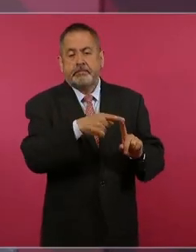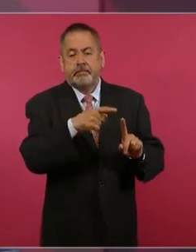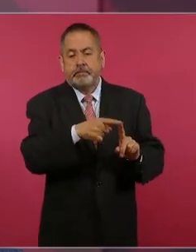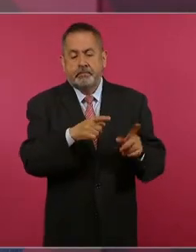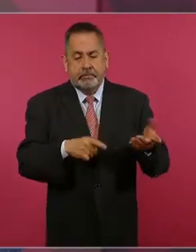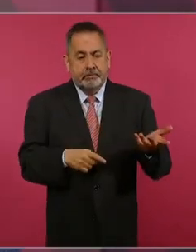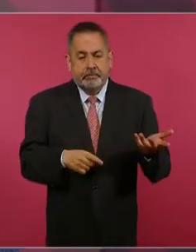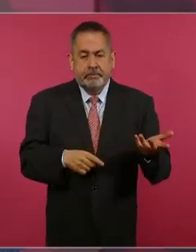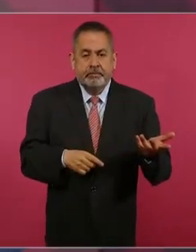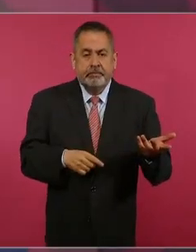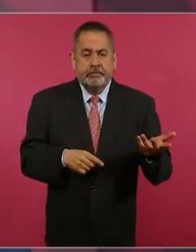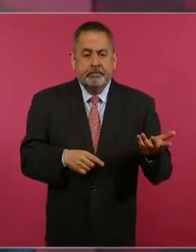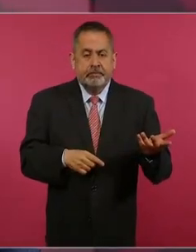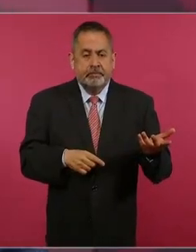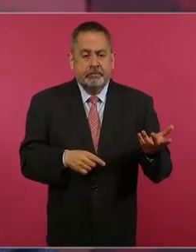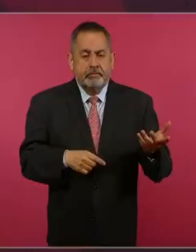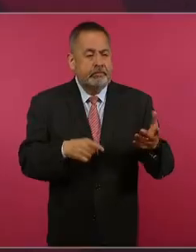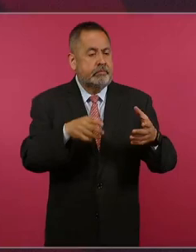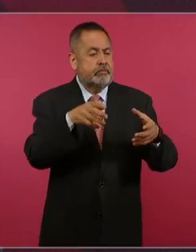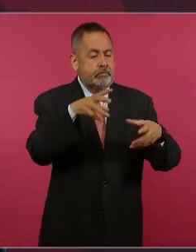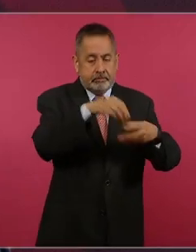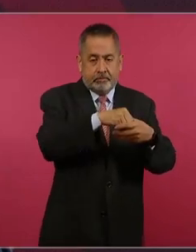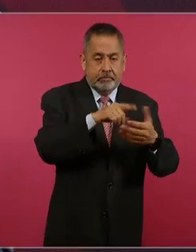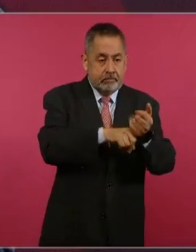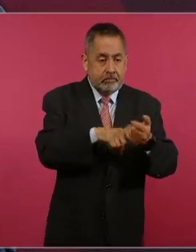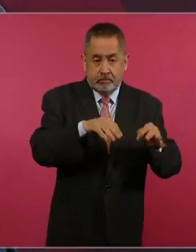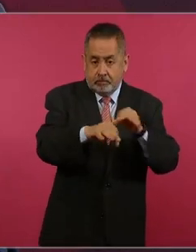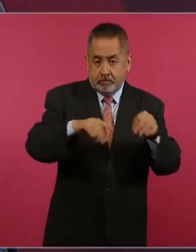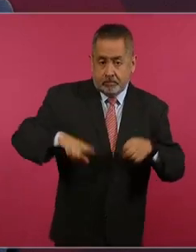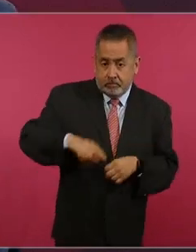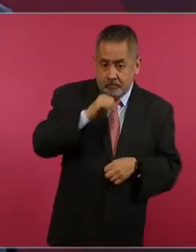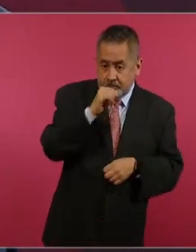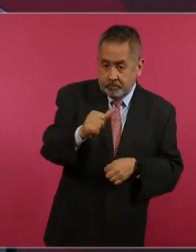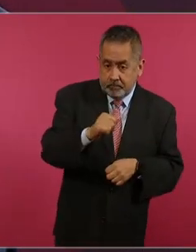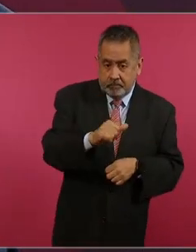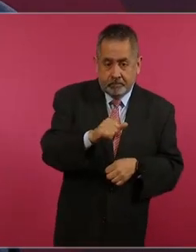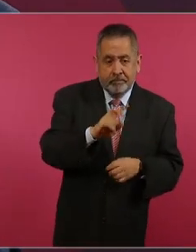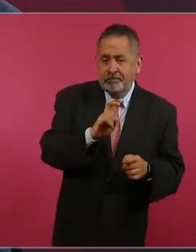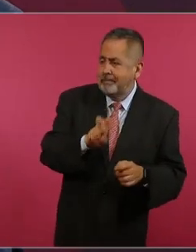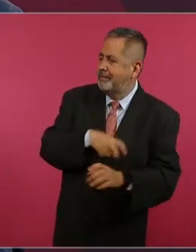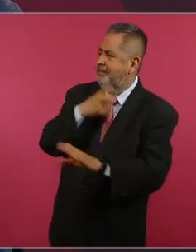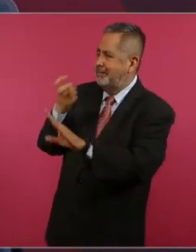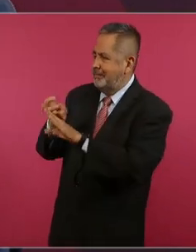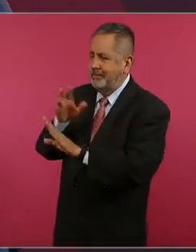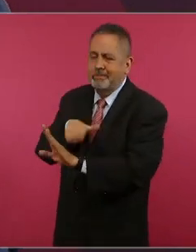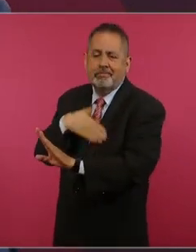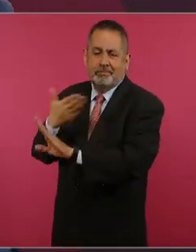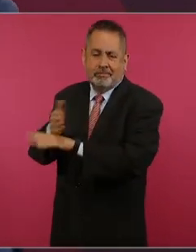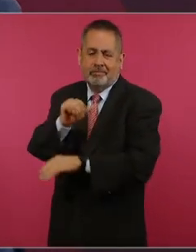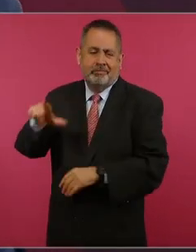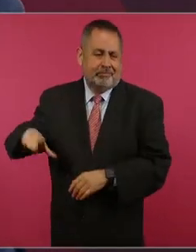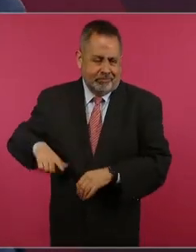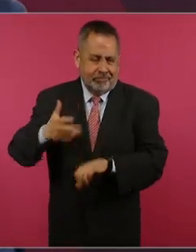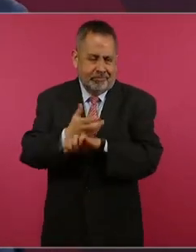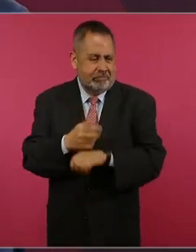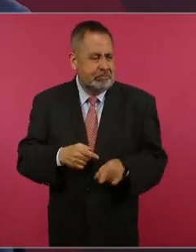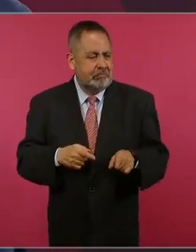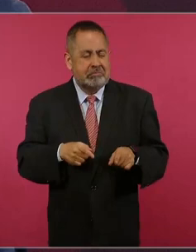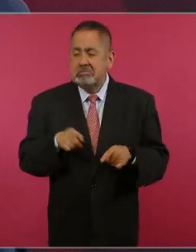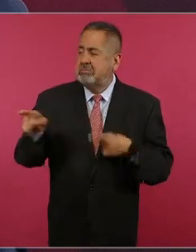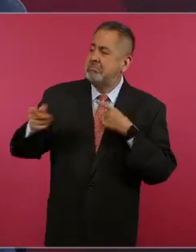los que no están en el gobierno, para echarle la culpa al gobierno, que no hace nada,